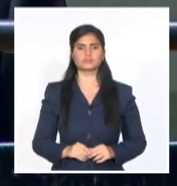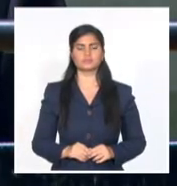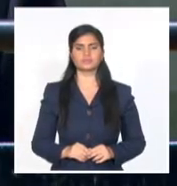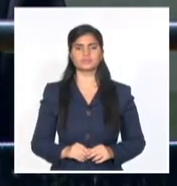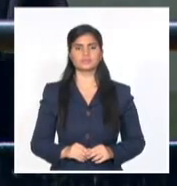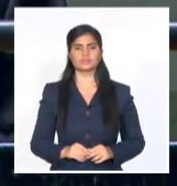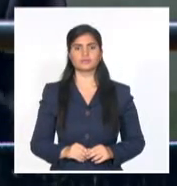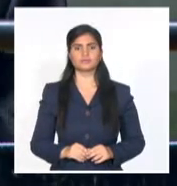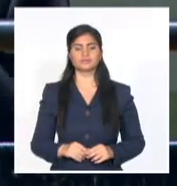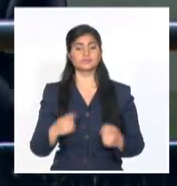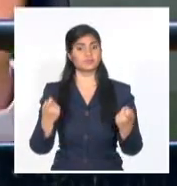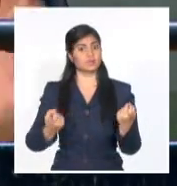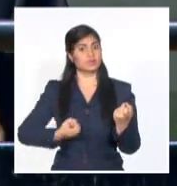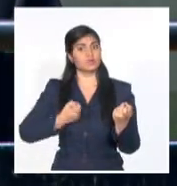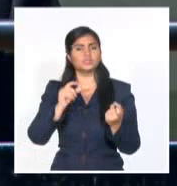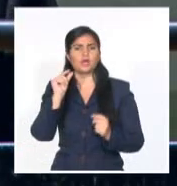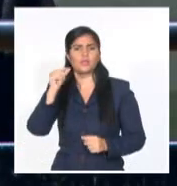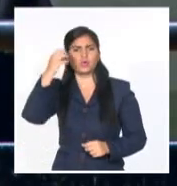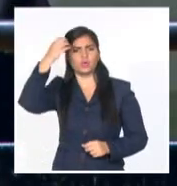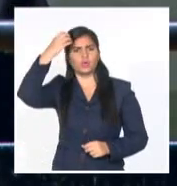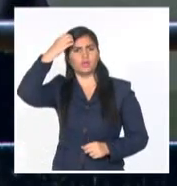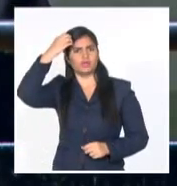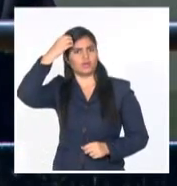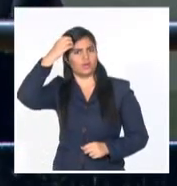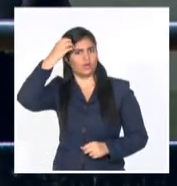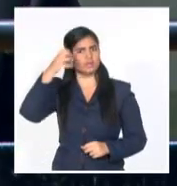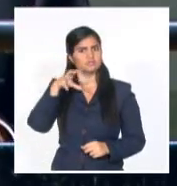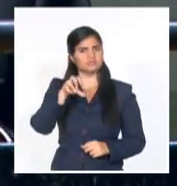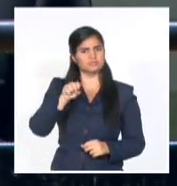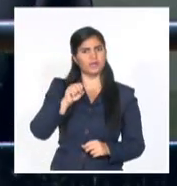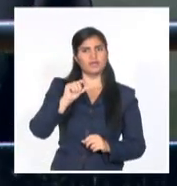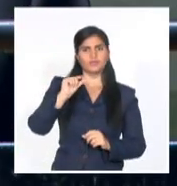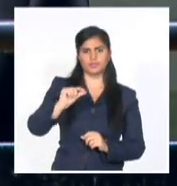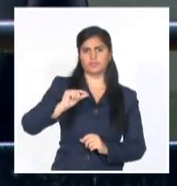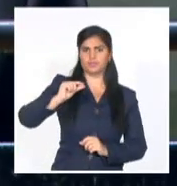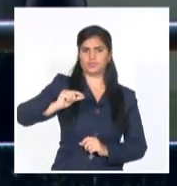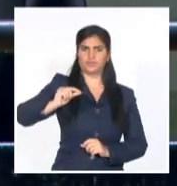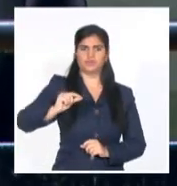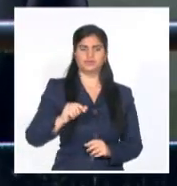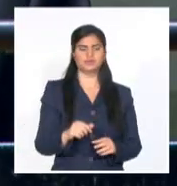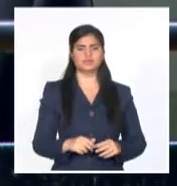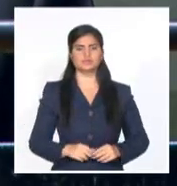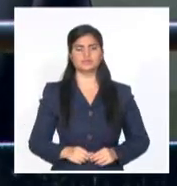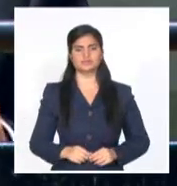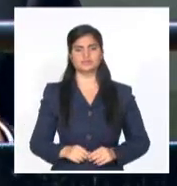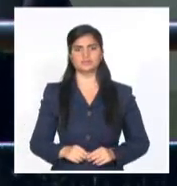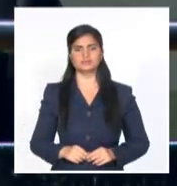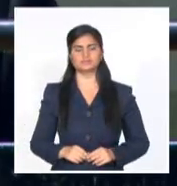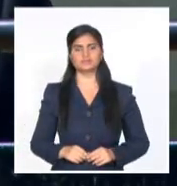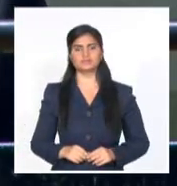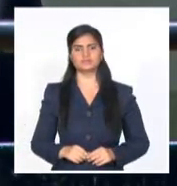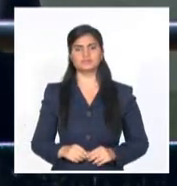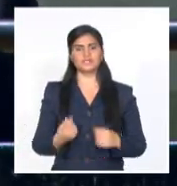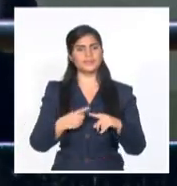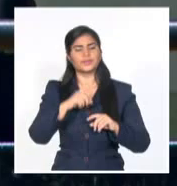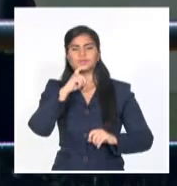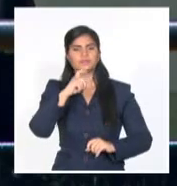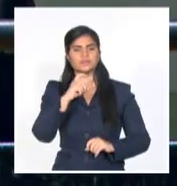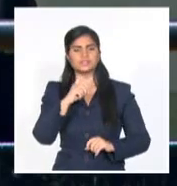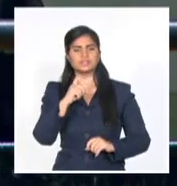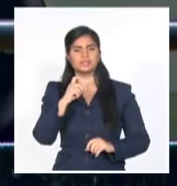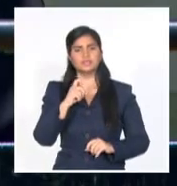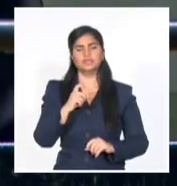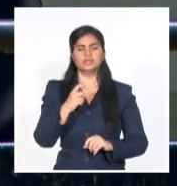tumoración, pero no ha sido posible administrarle lomustina, medicamento